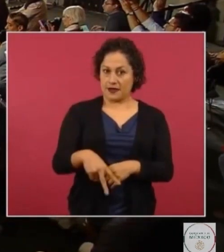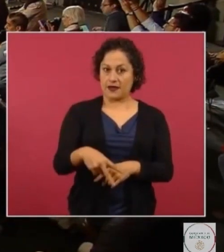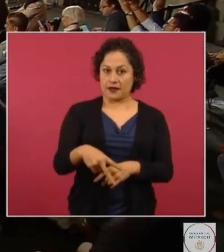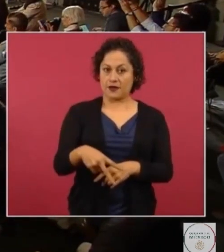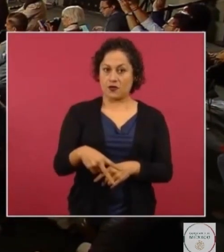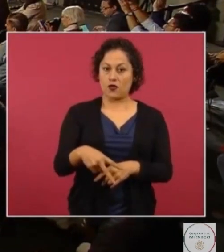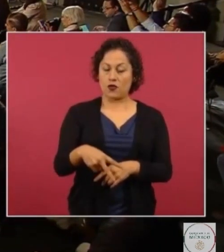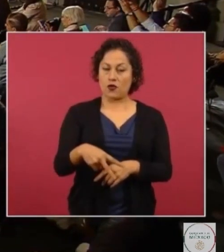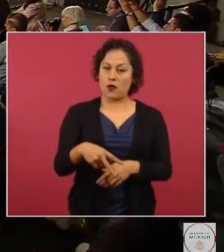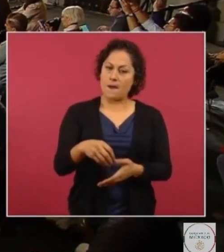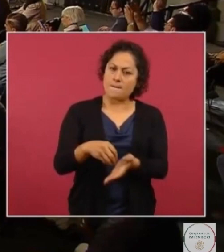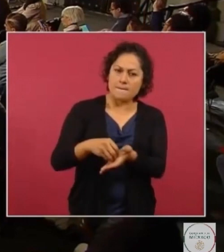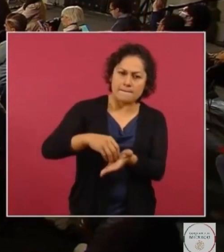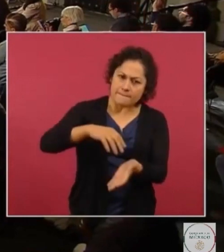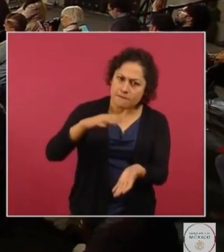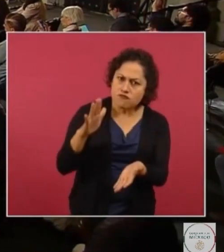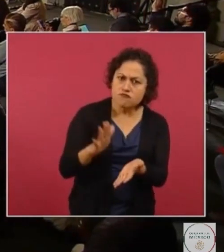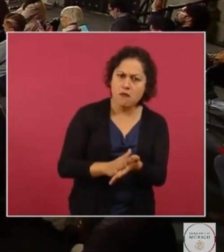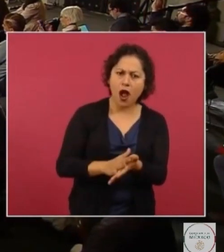leyenda.